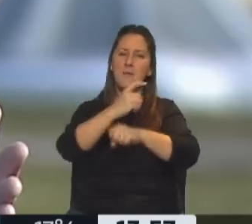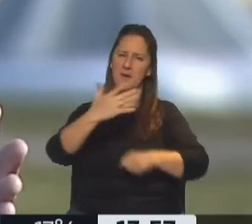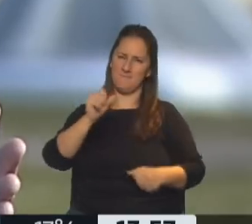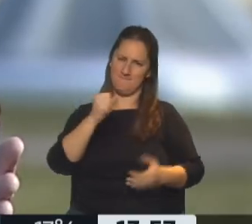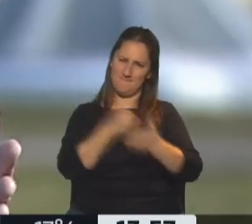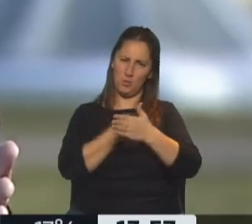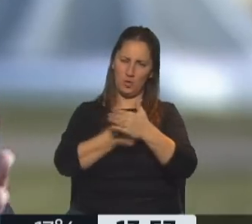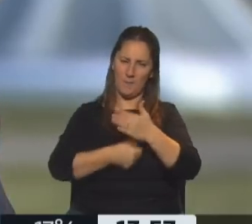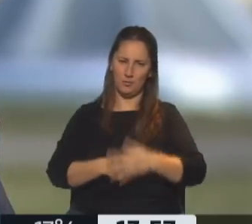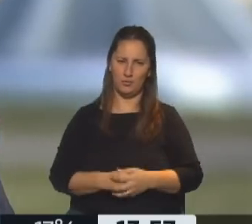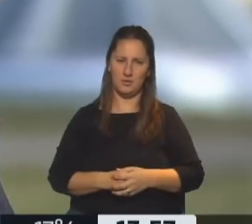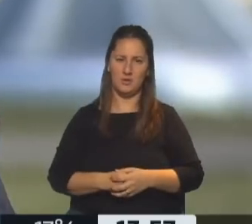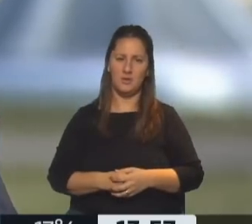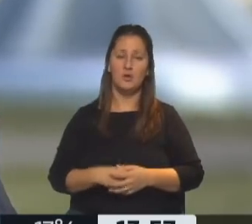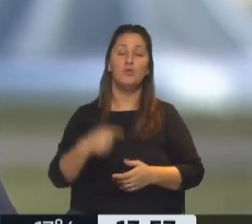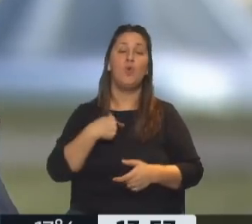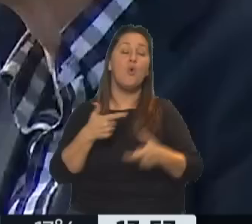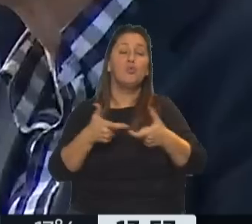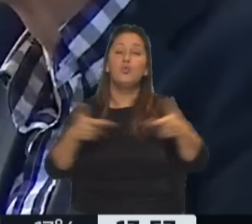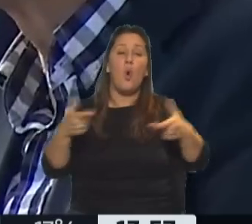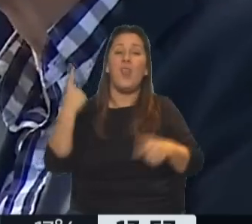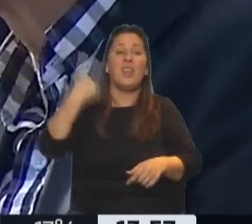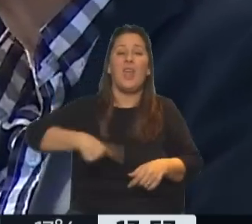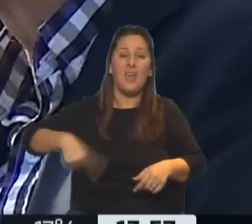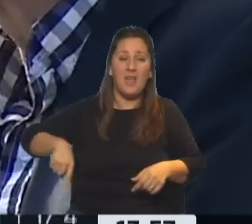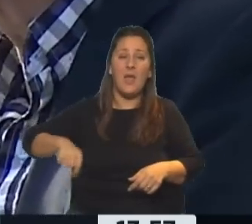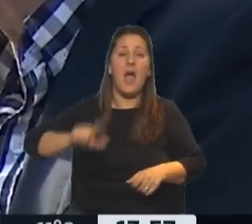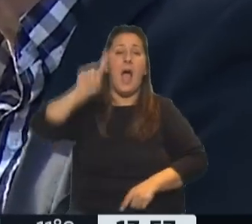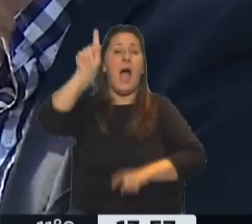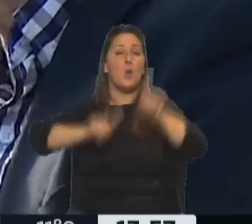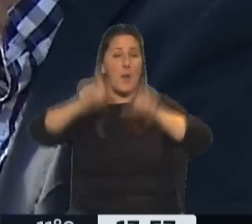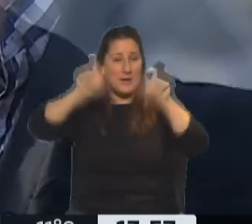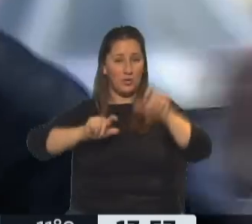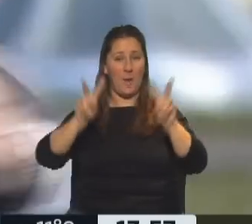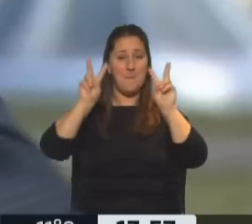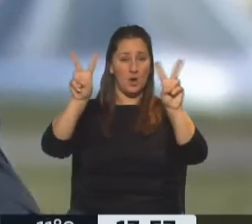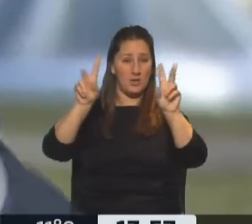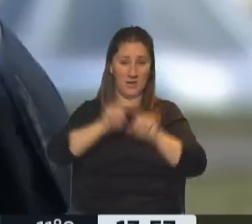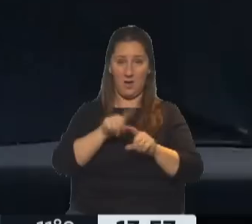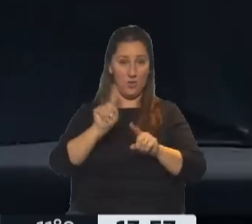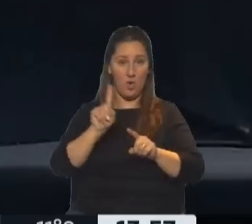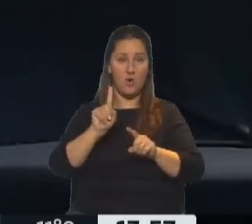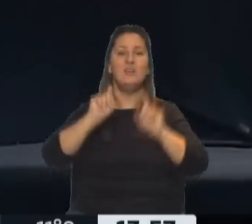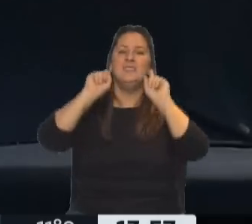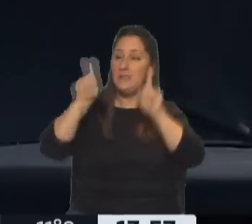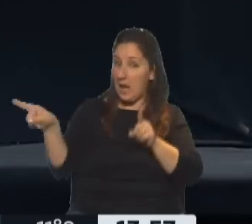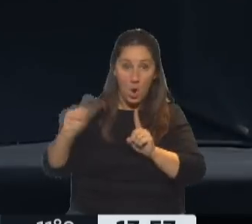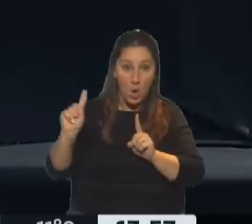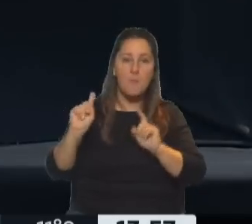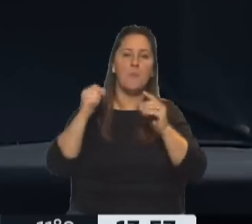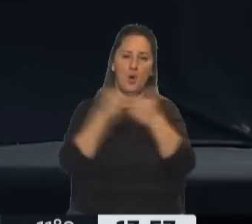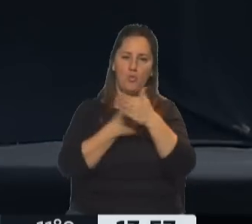pecho. Y lo que tengo la suerte es que los que por ahí no son peronistas, como Emilio, también le pone el pecho.